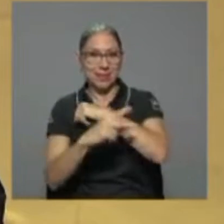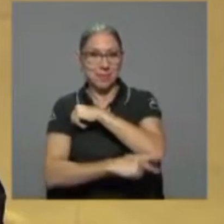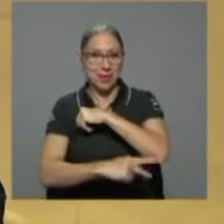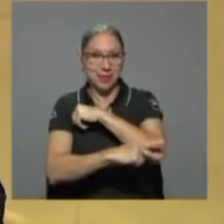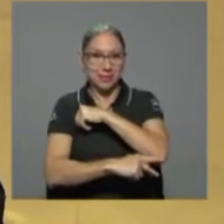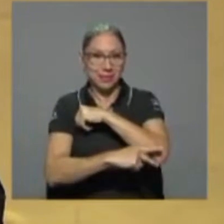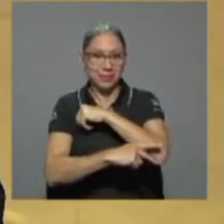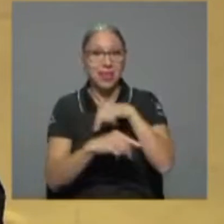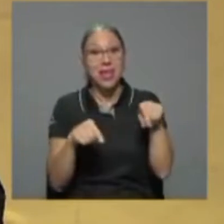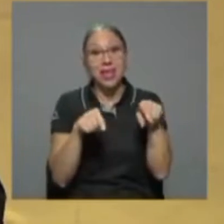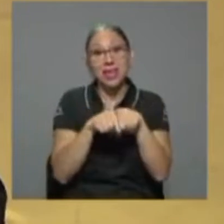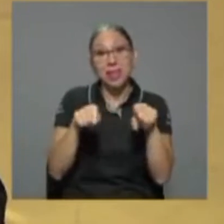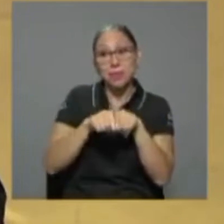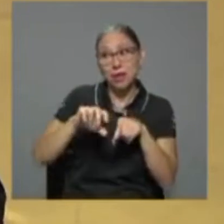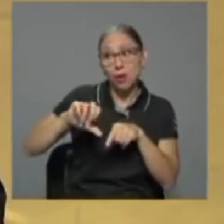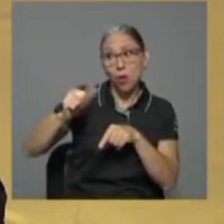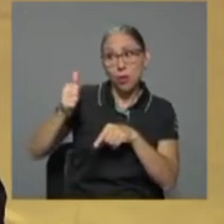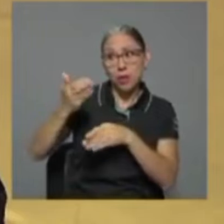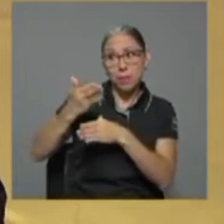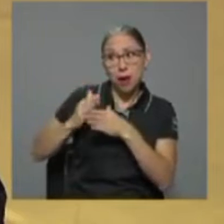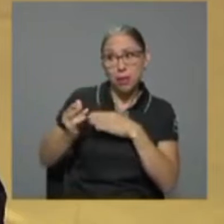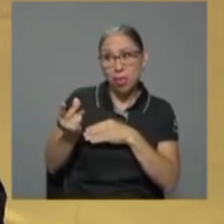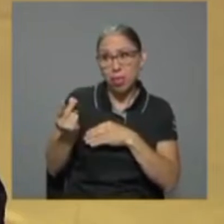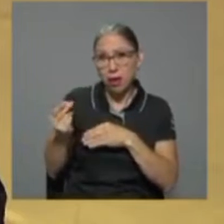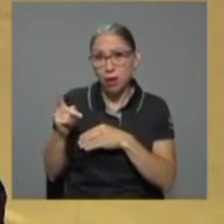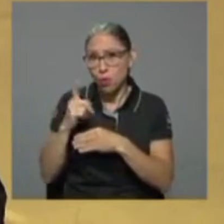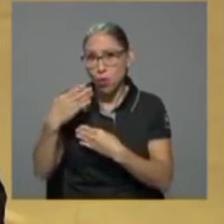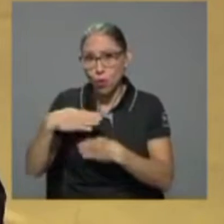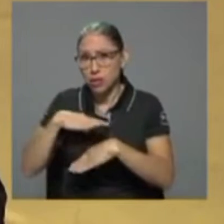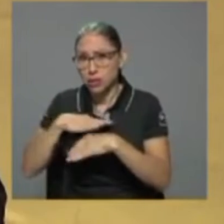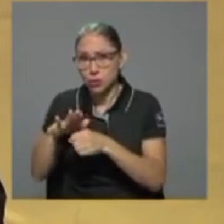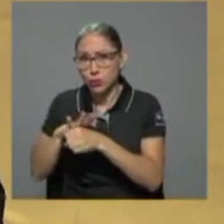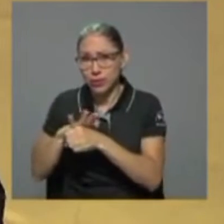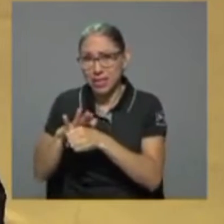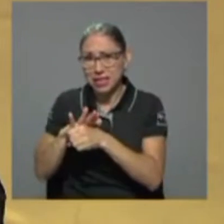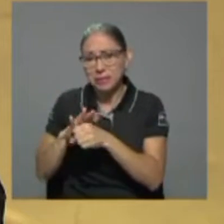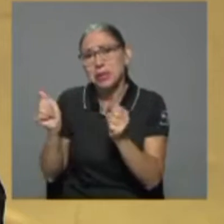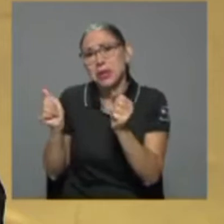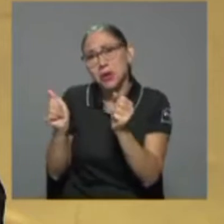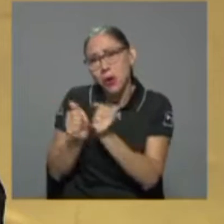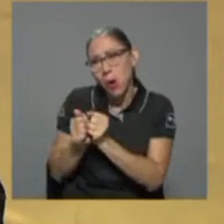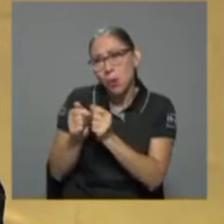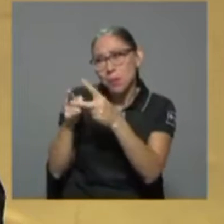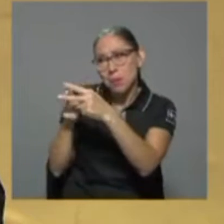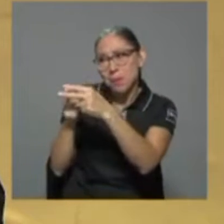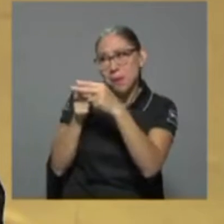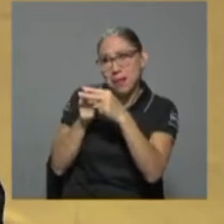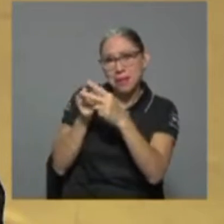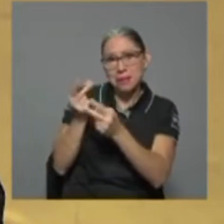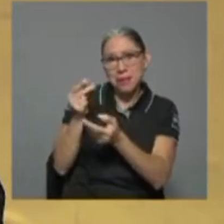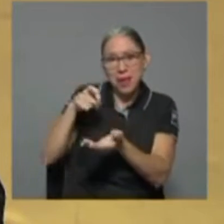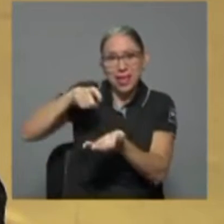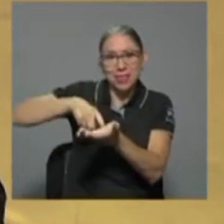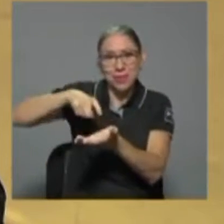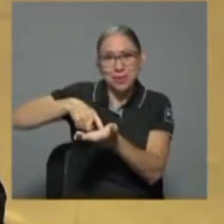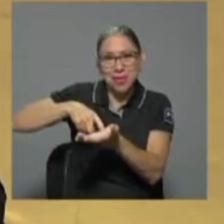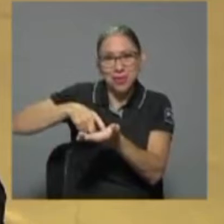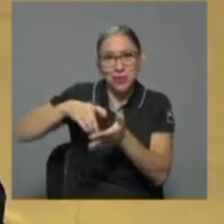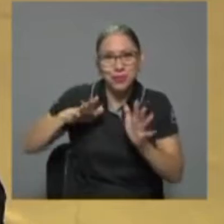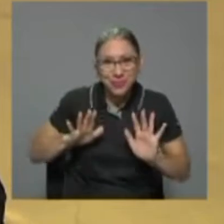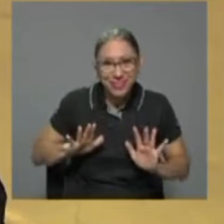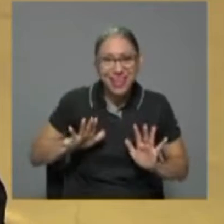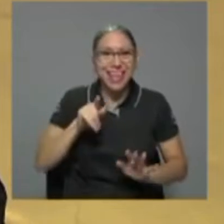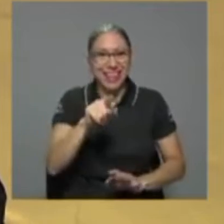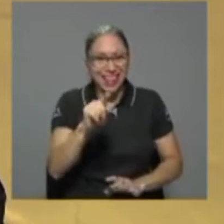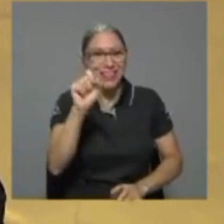no alcanza con endeudamiento, que aparentemente, y de eso sí sabe mi